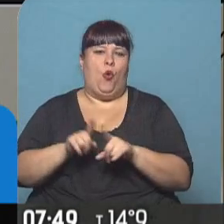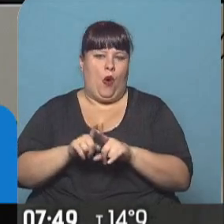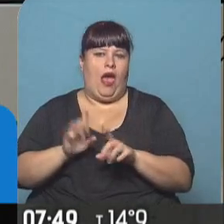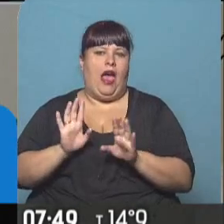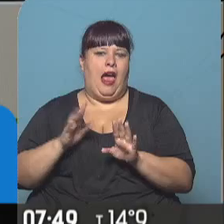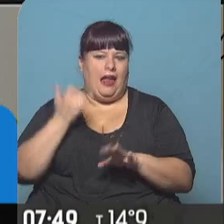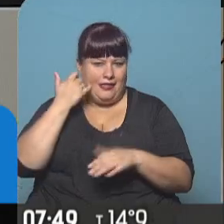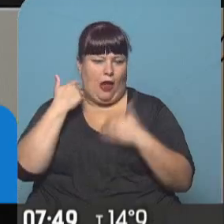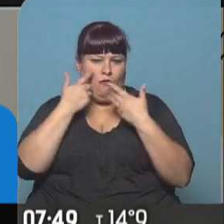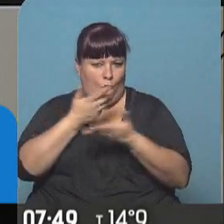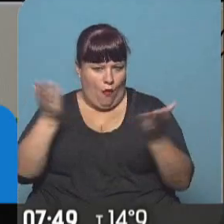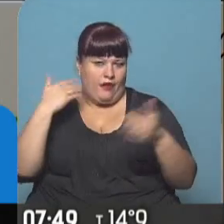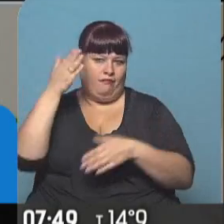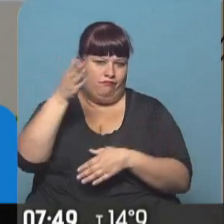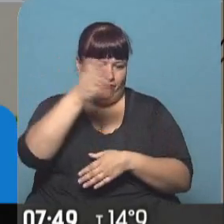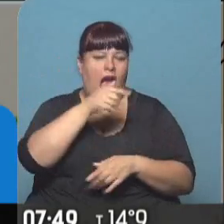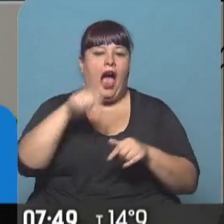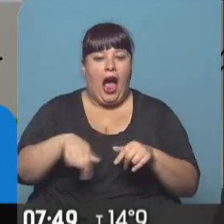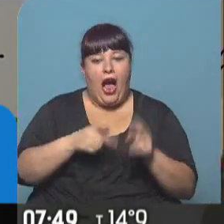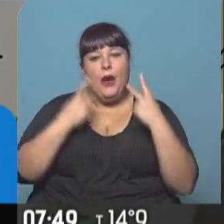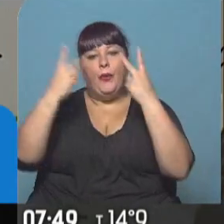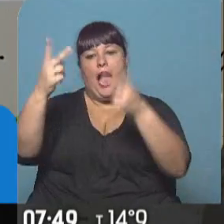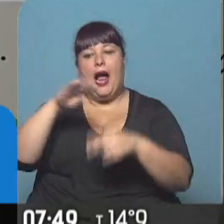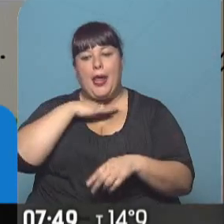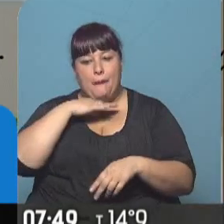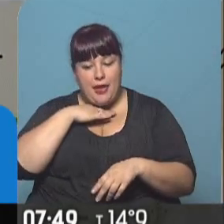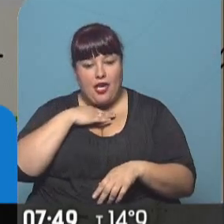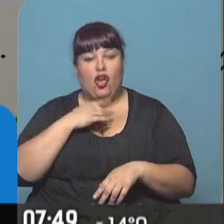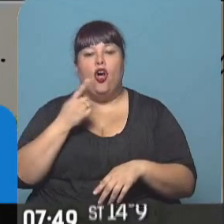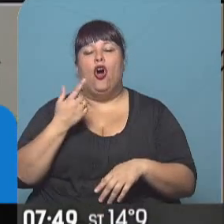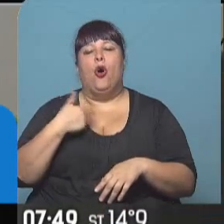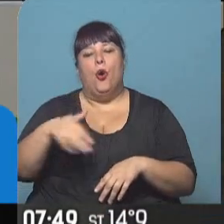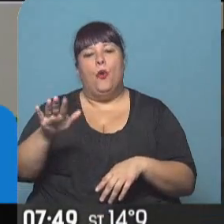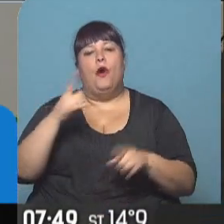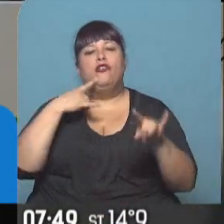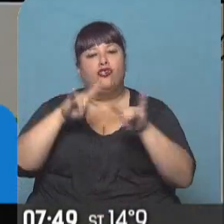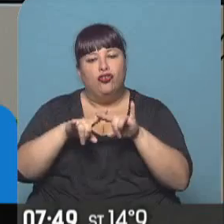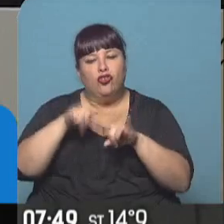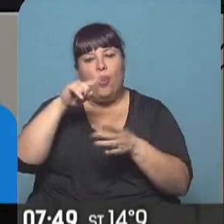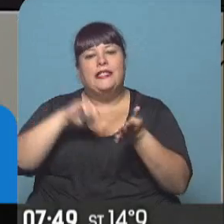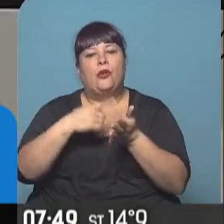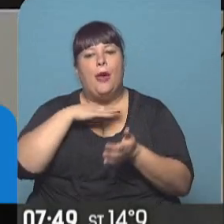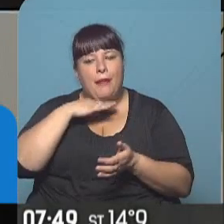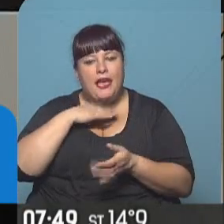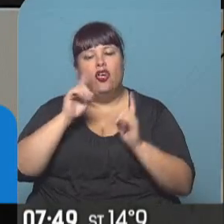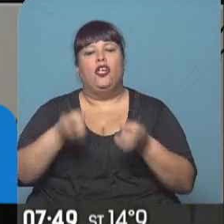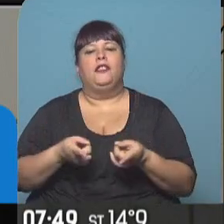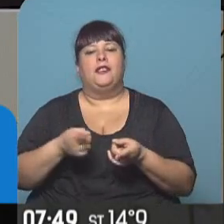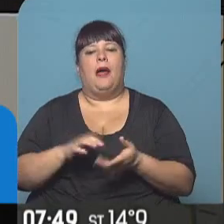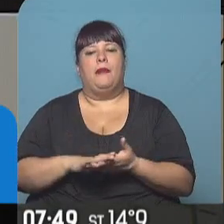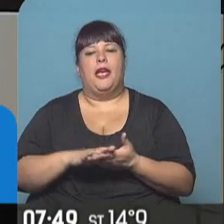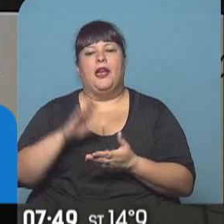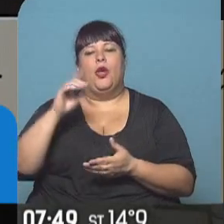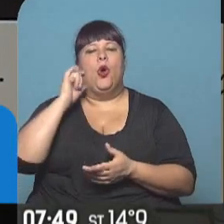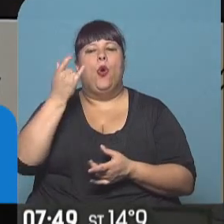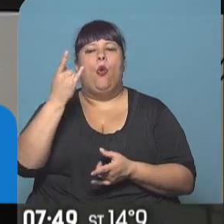venimos ya presentando. Ahora nos estamos yendo a México a hacer unos shows en Ciudad de México y en